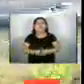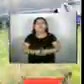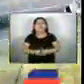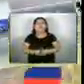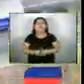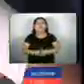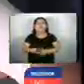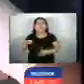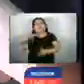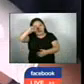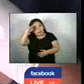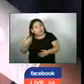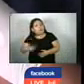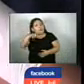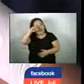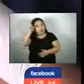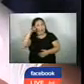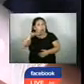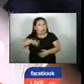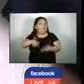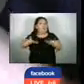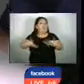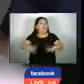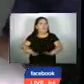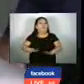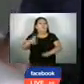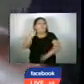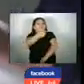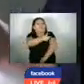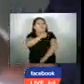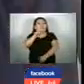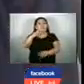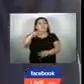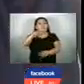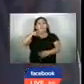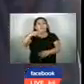Este esfuerzo ha permitido hasta la fecha la aplicación de más de 10